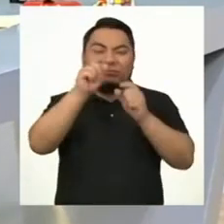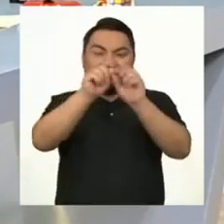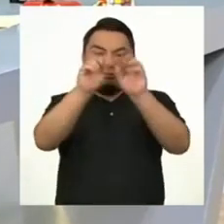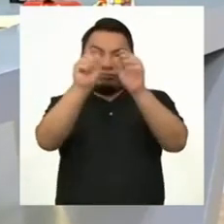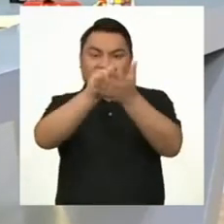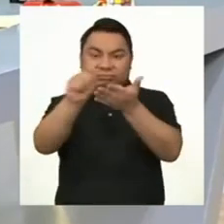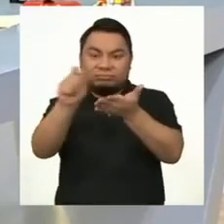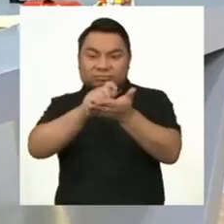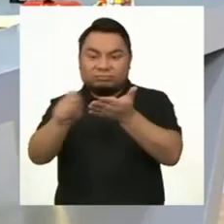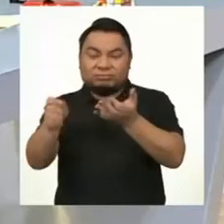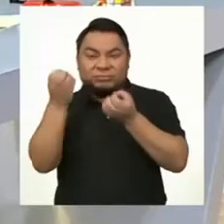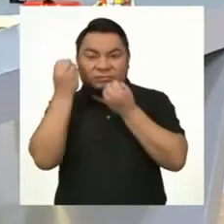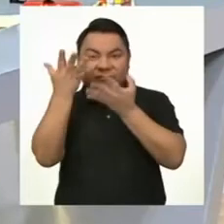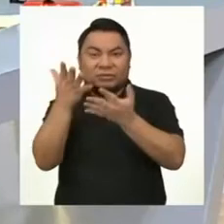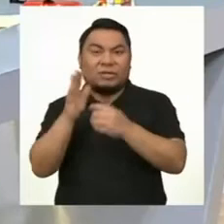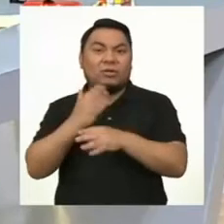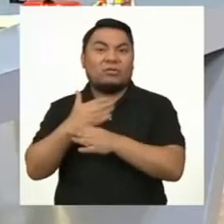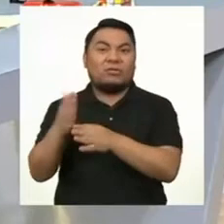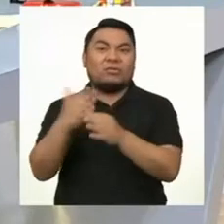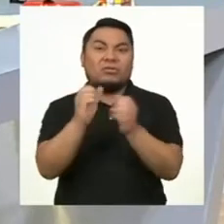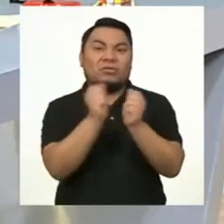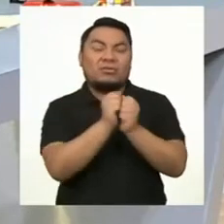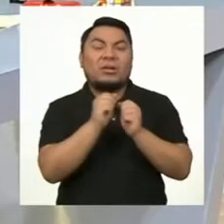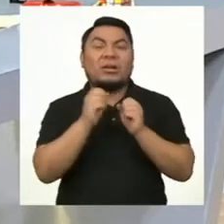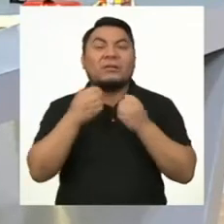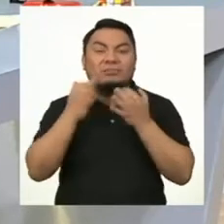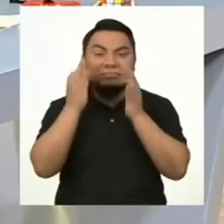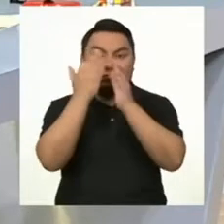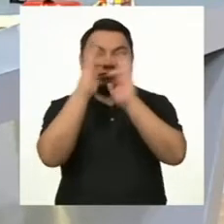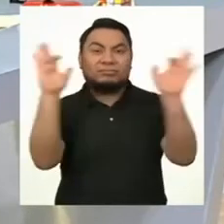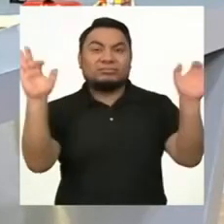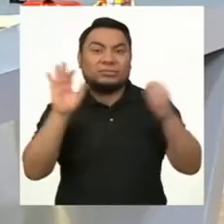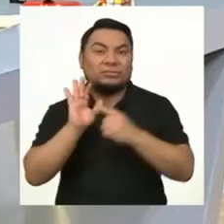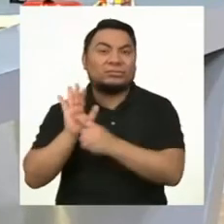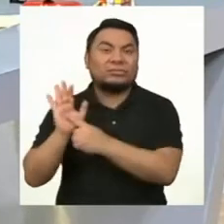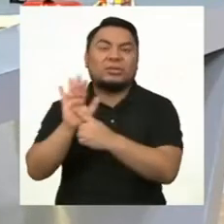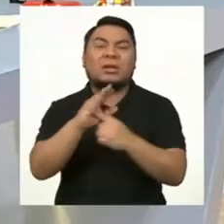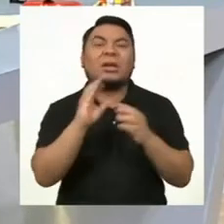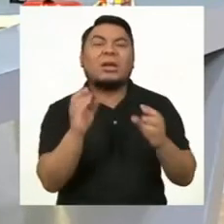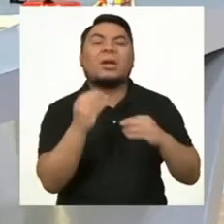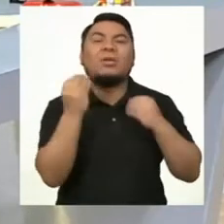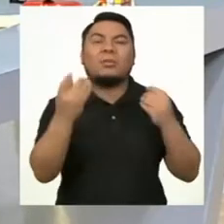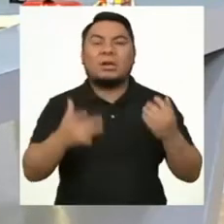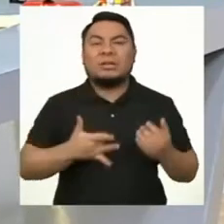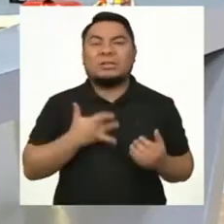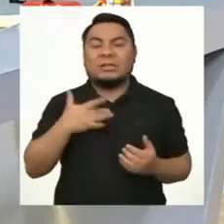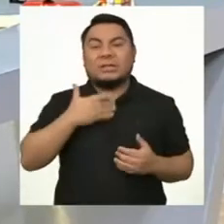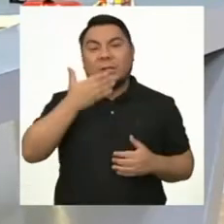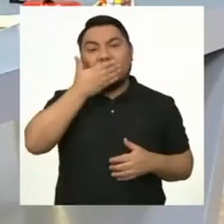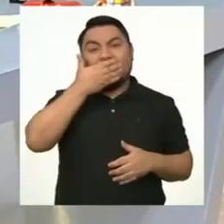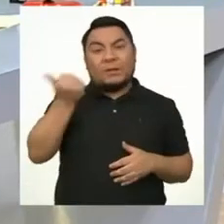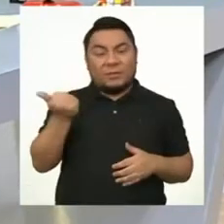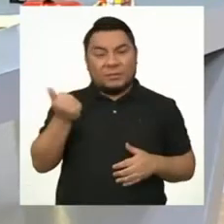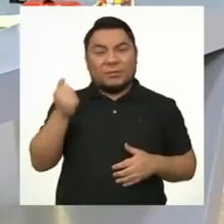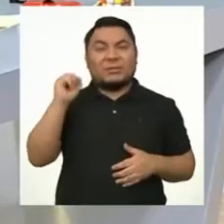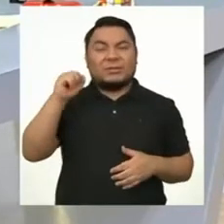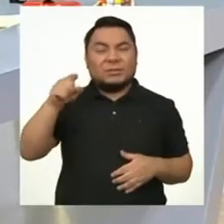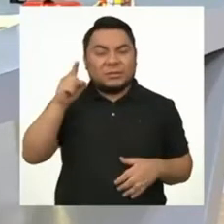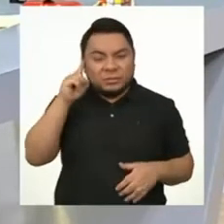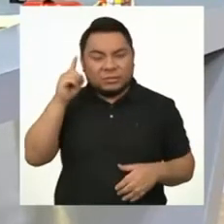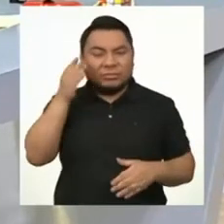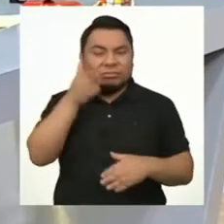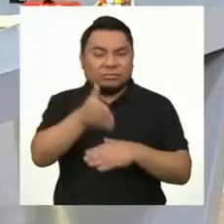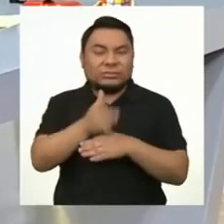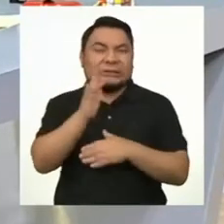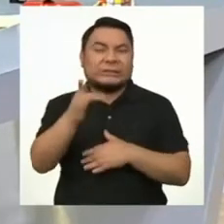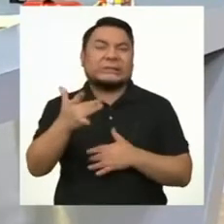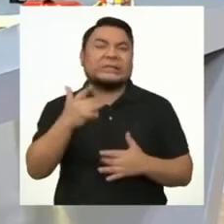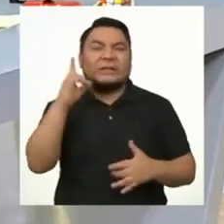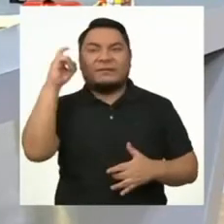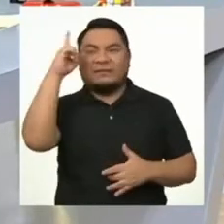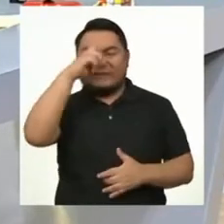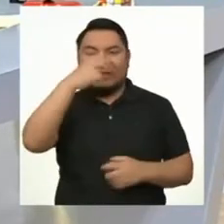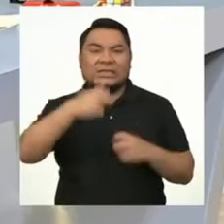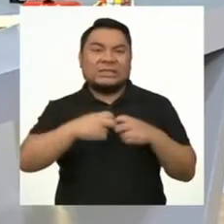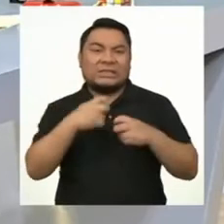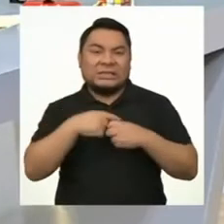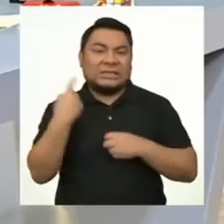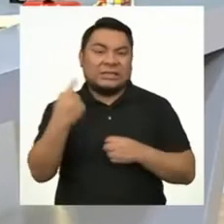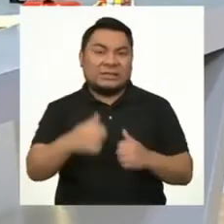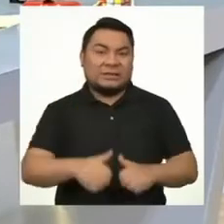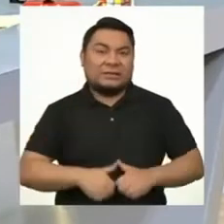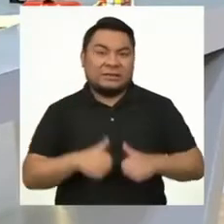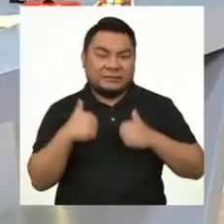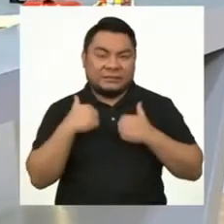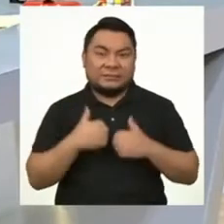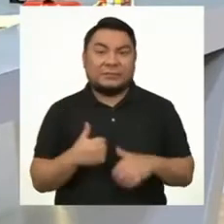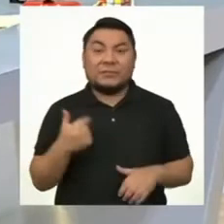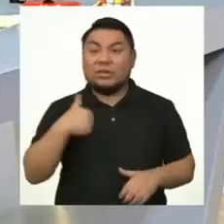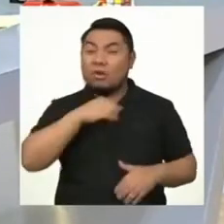para compartirla a través de nuestras redes, acerca de cómo sentirnos mejor en medio de la crisis que vivimos. No